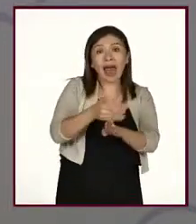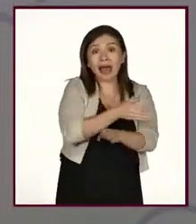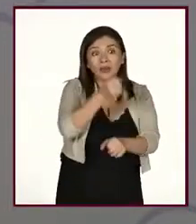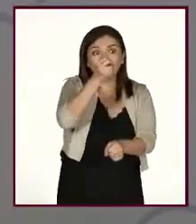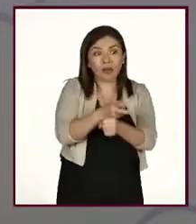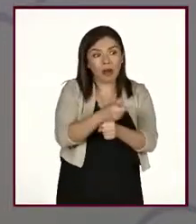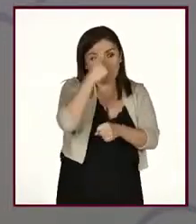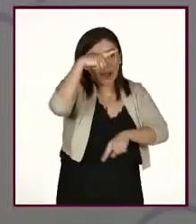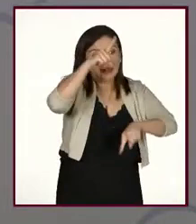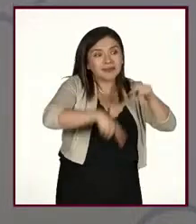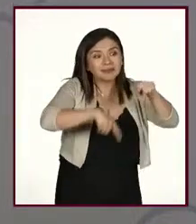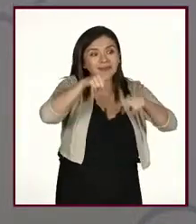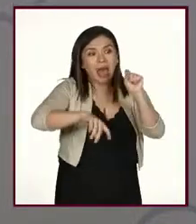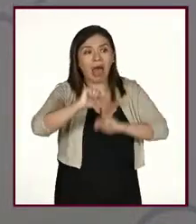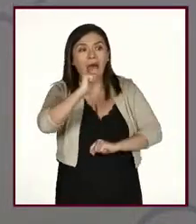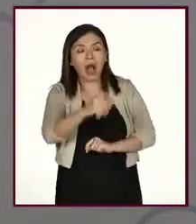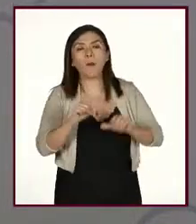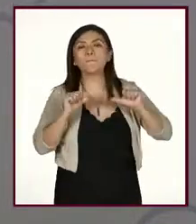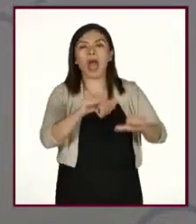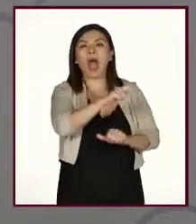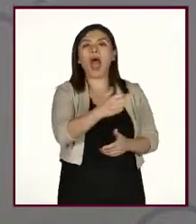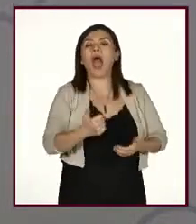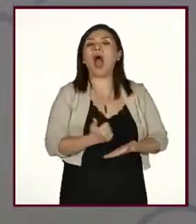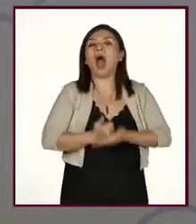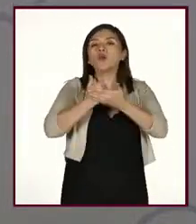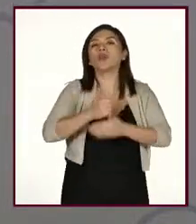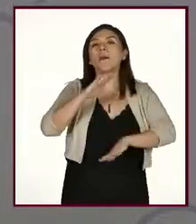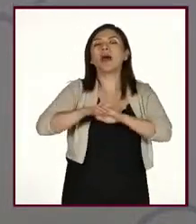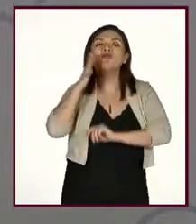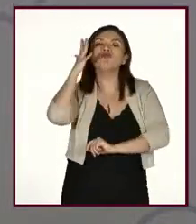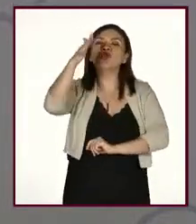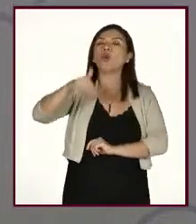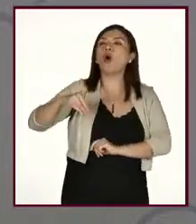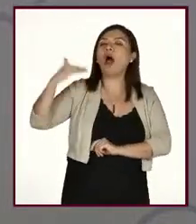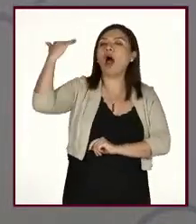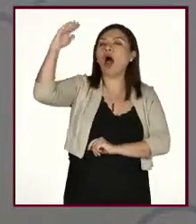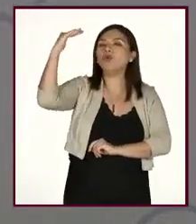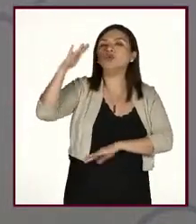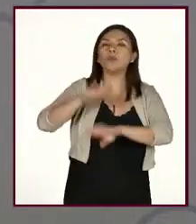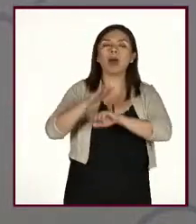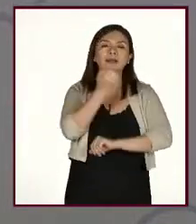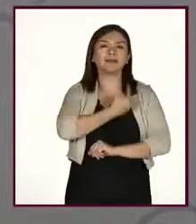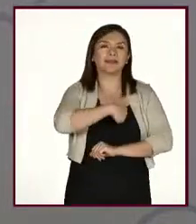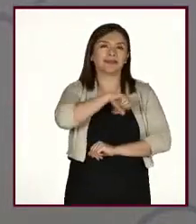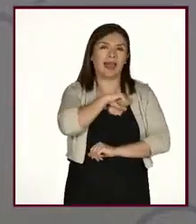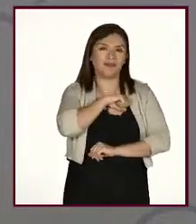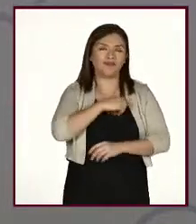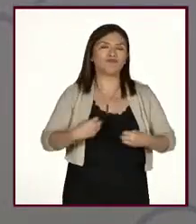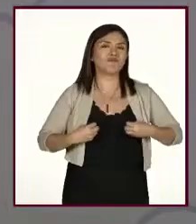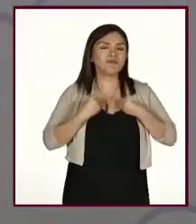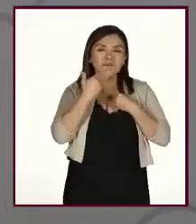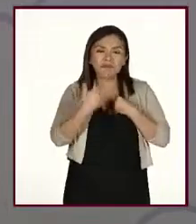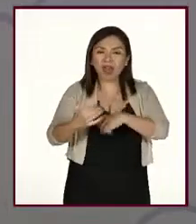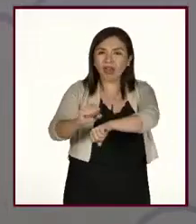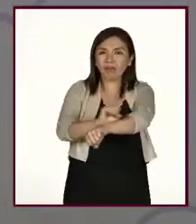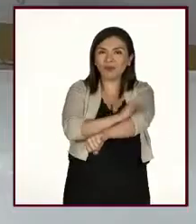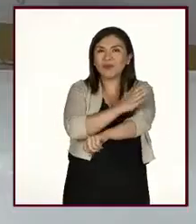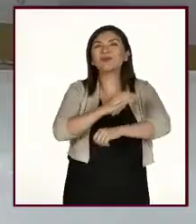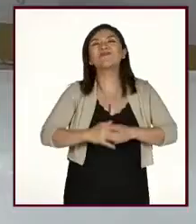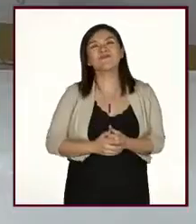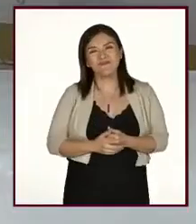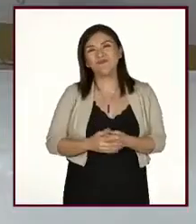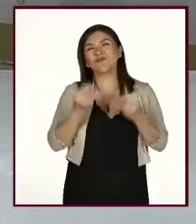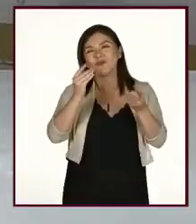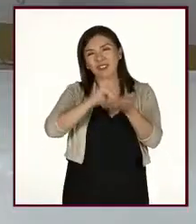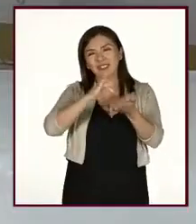tan importante pues va a repercutir en tener adultos sanos en un futuro, ¿sí? Con un bienestar emocional.